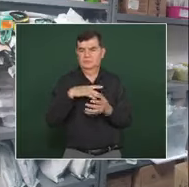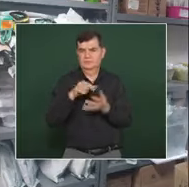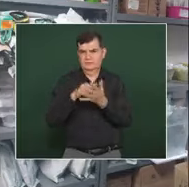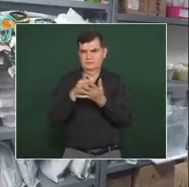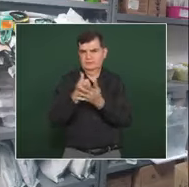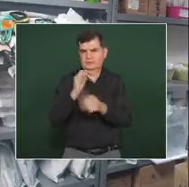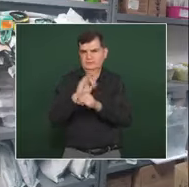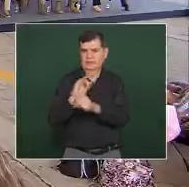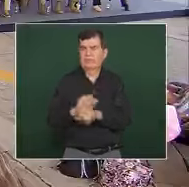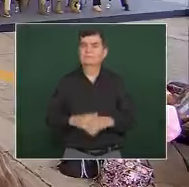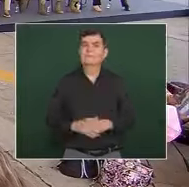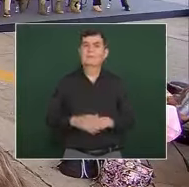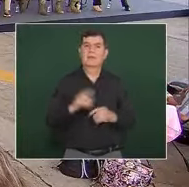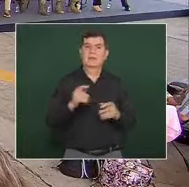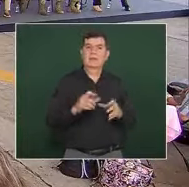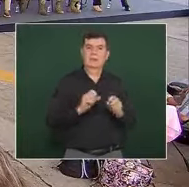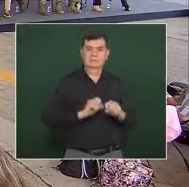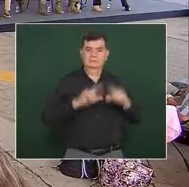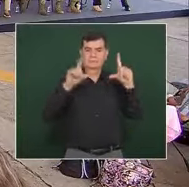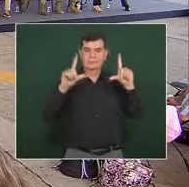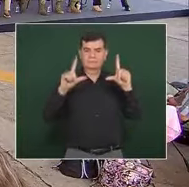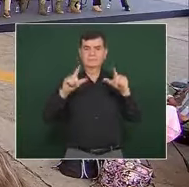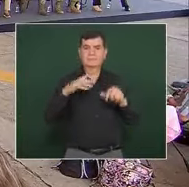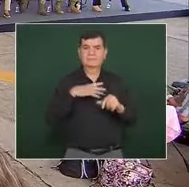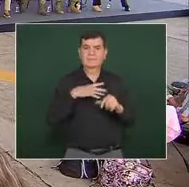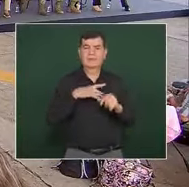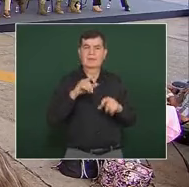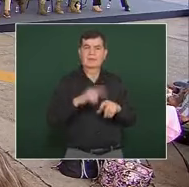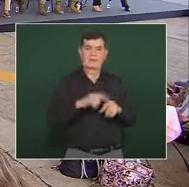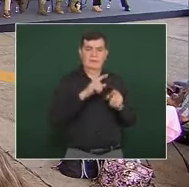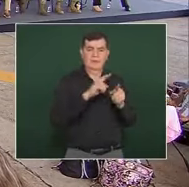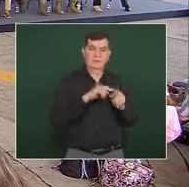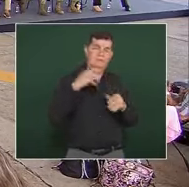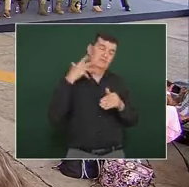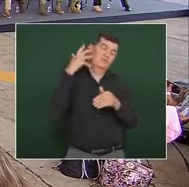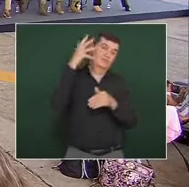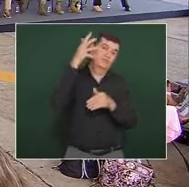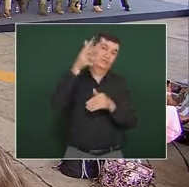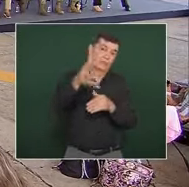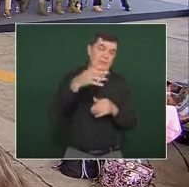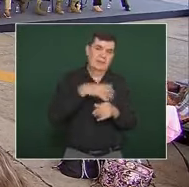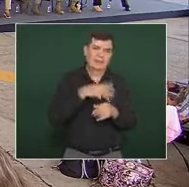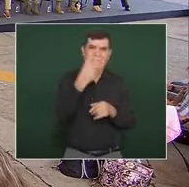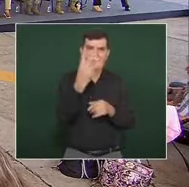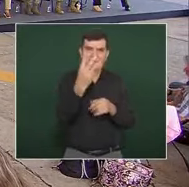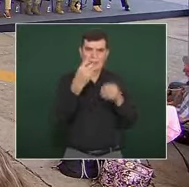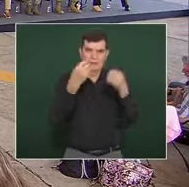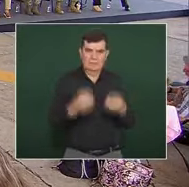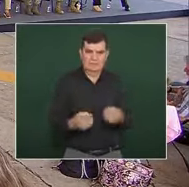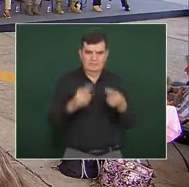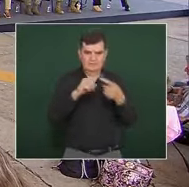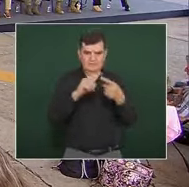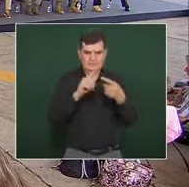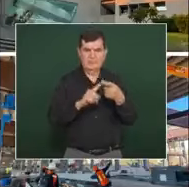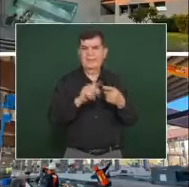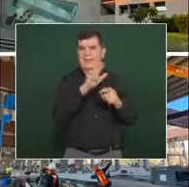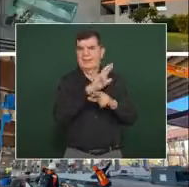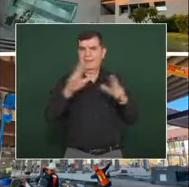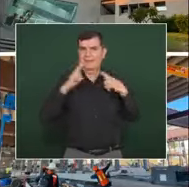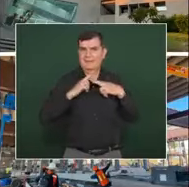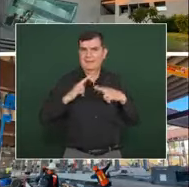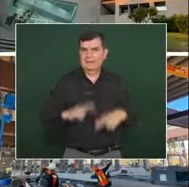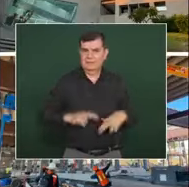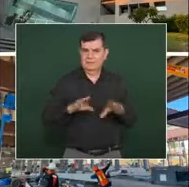intervenidos. En la siguiente lámina, a largo plazo están los 3 compromisos. Son la